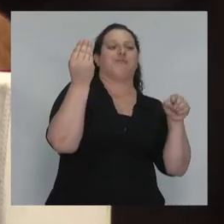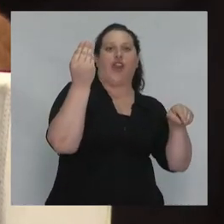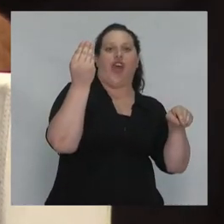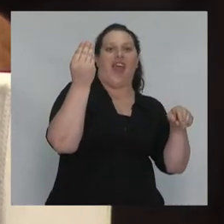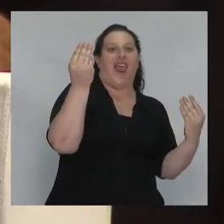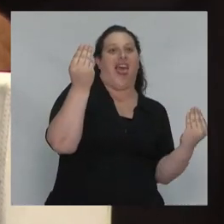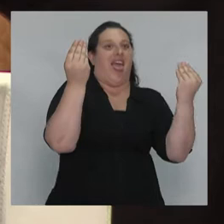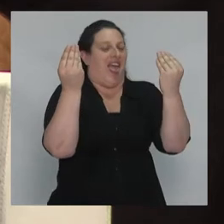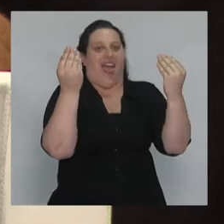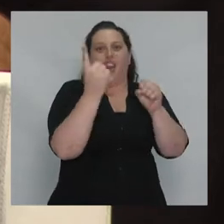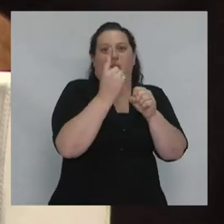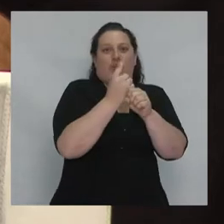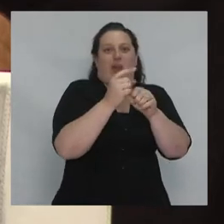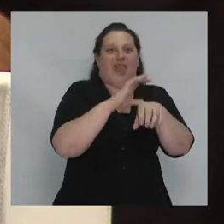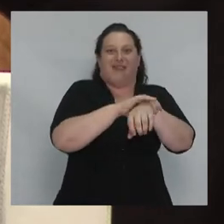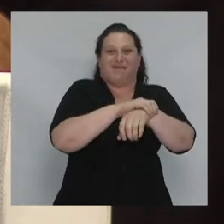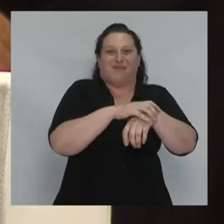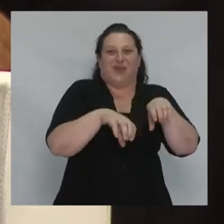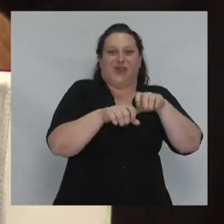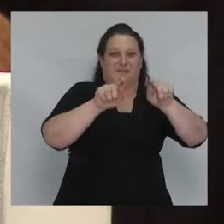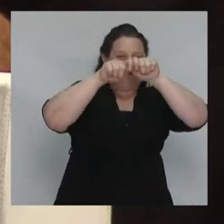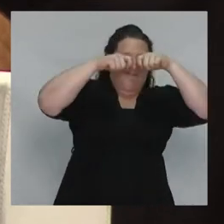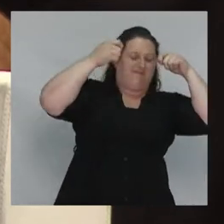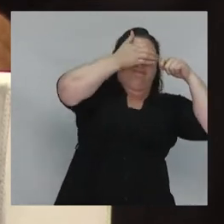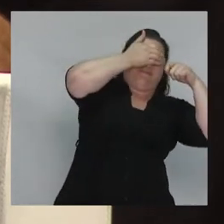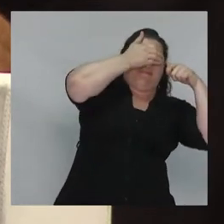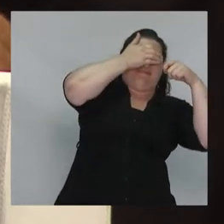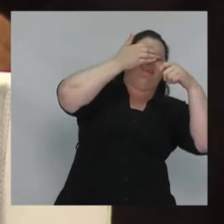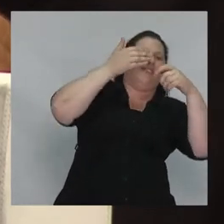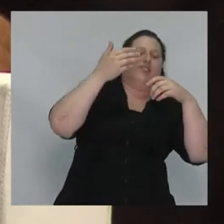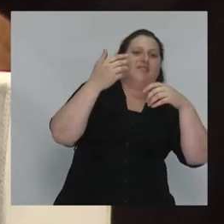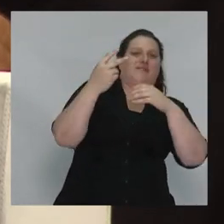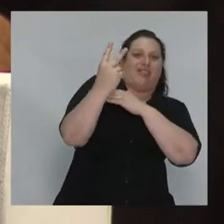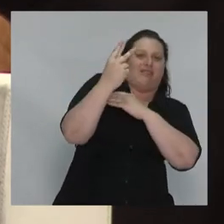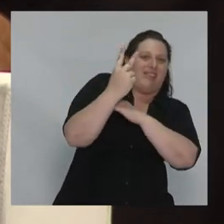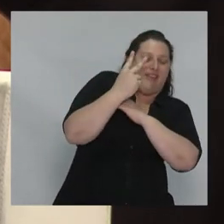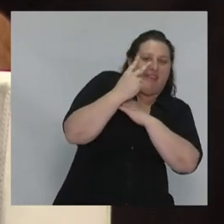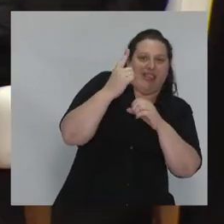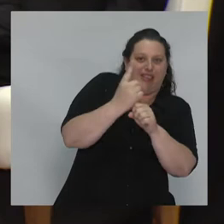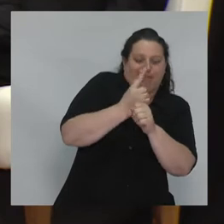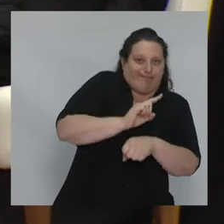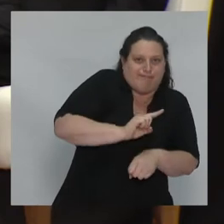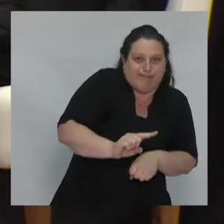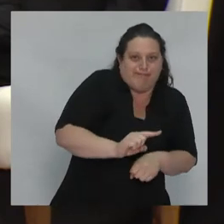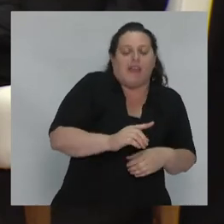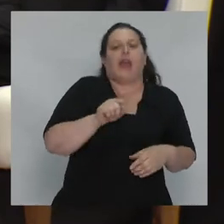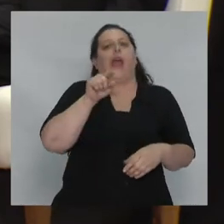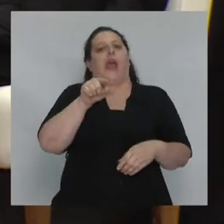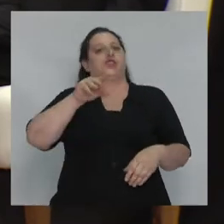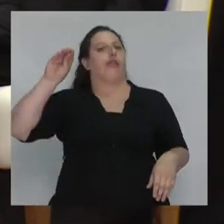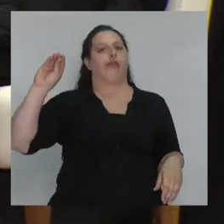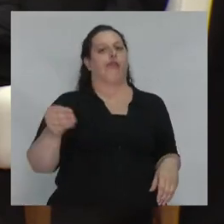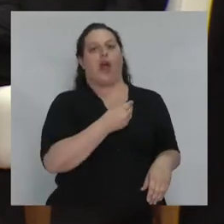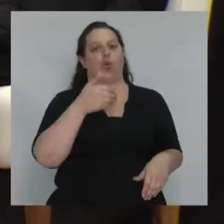amarrado y con un antifaz porque no podía defenderse. Eso a mi juicio es un fraude